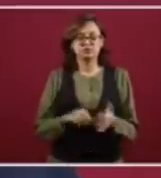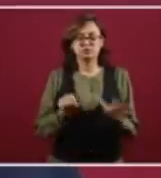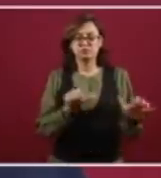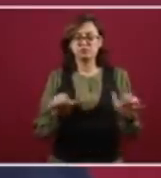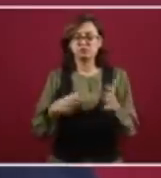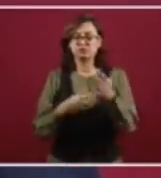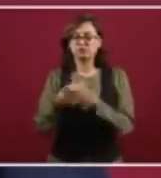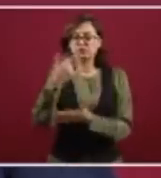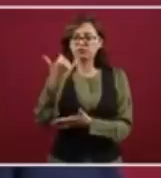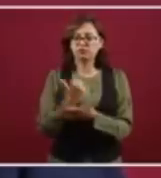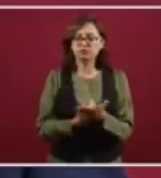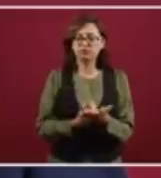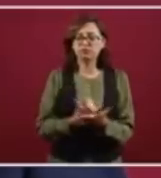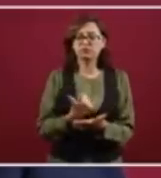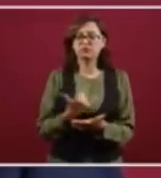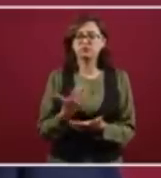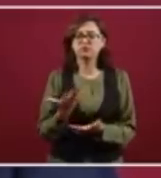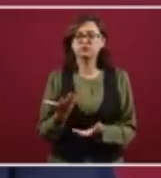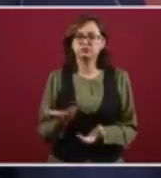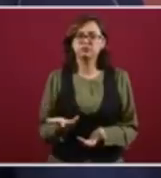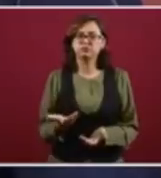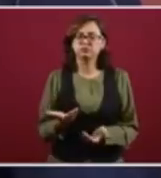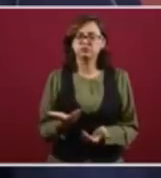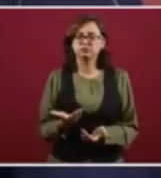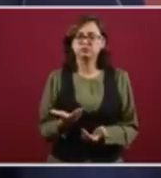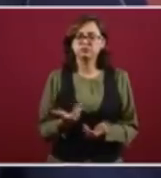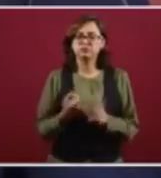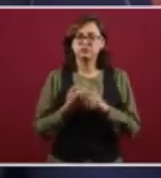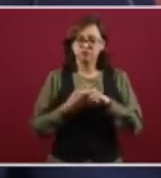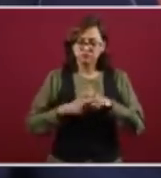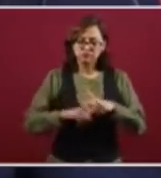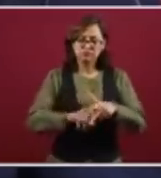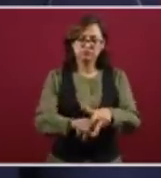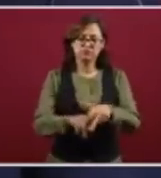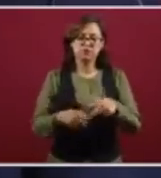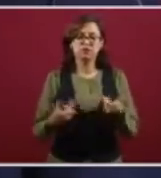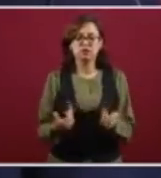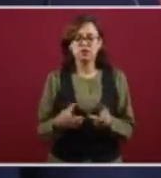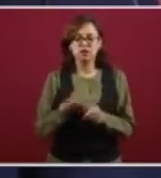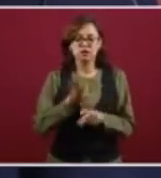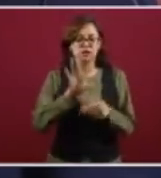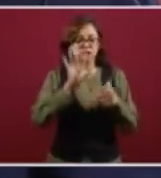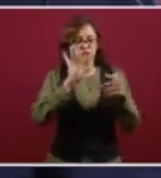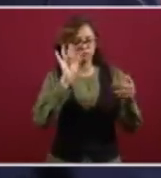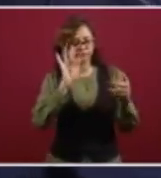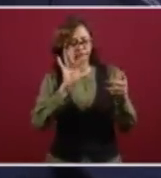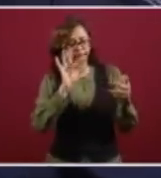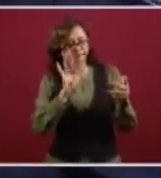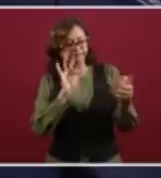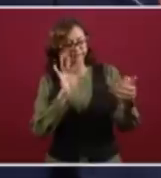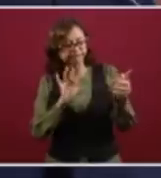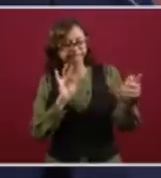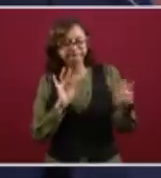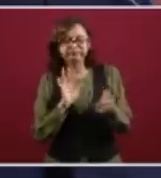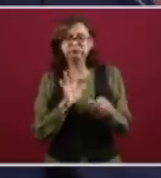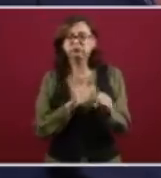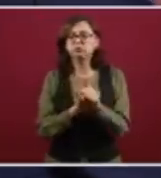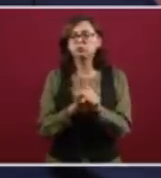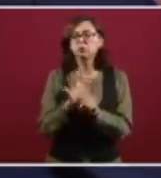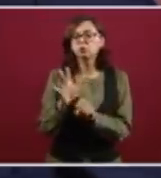1,600 proyectos y se está haciendo una selección y